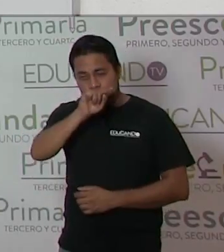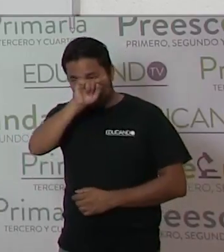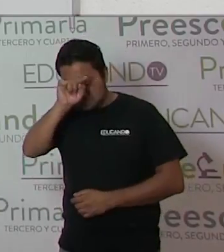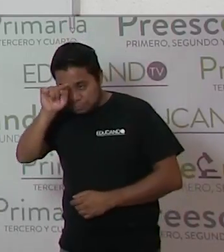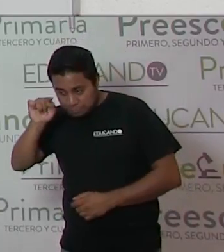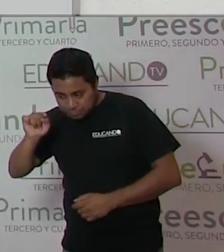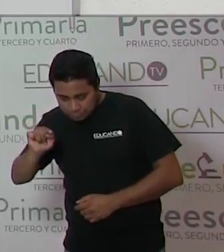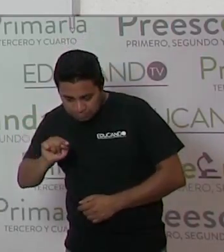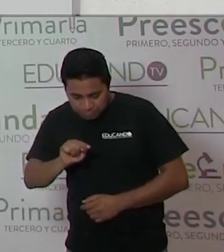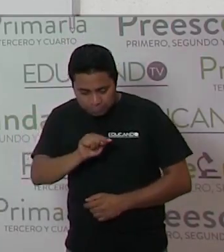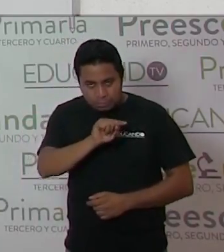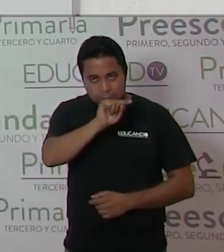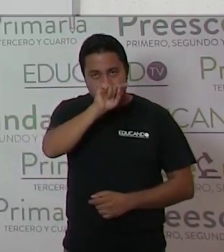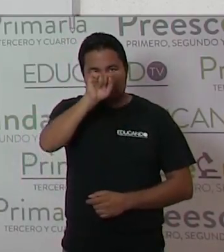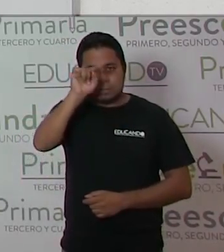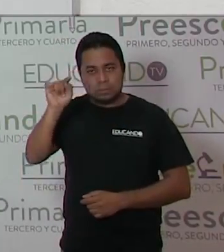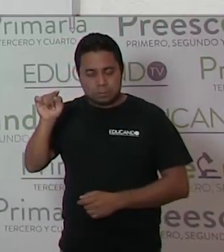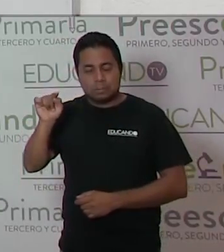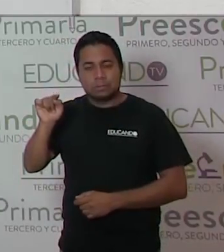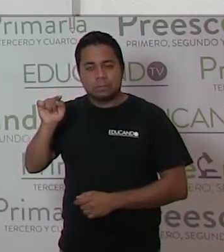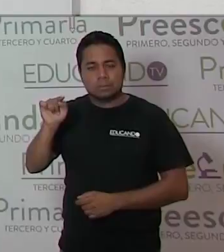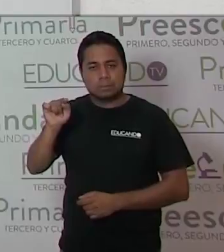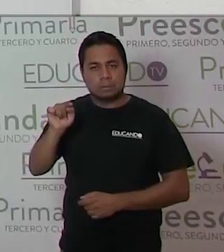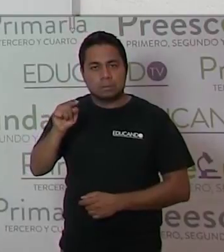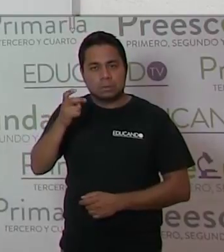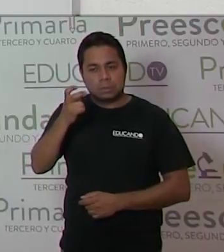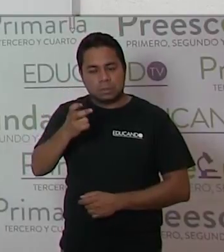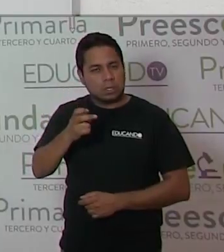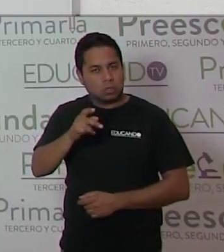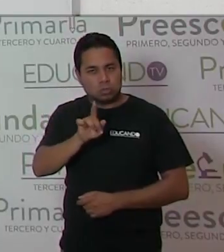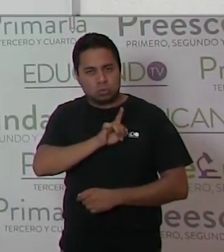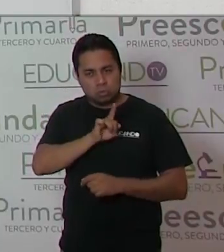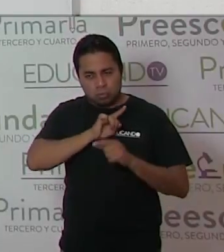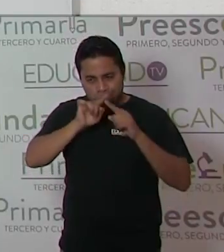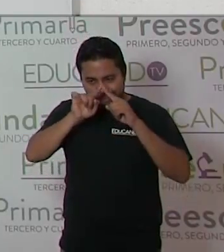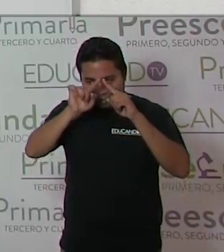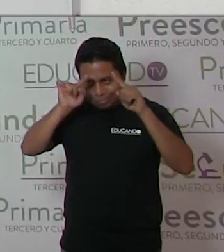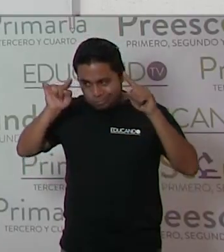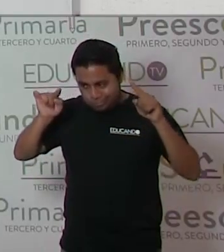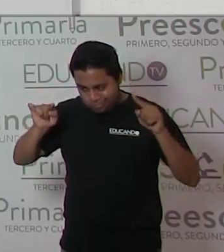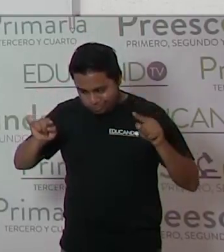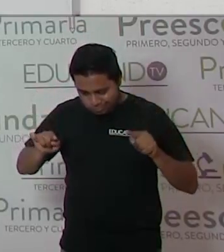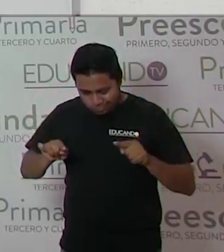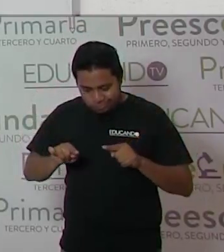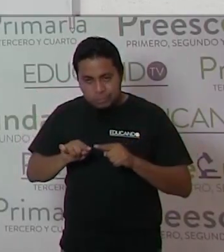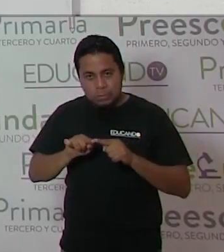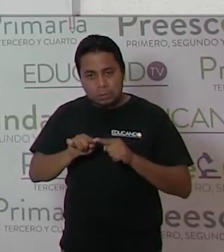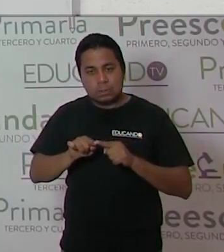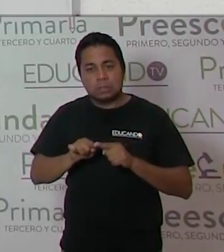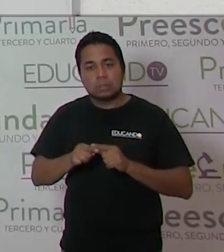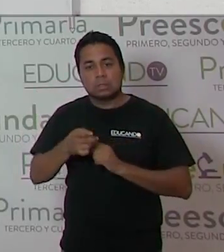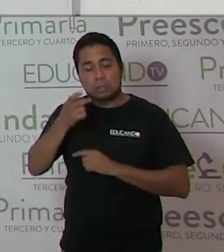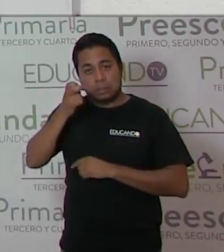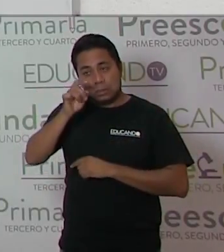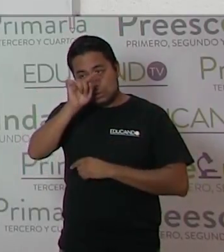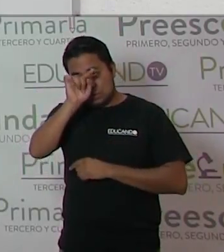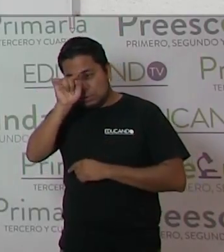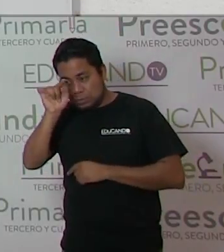Esto, de la orillita. Lo que, el contorno de una de ellas.